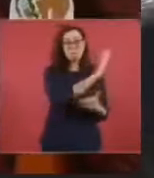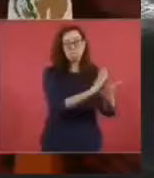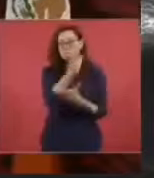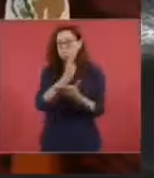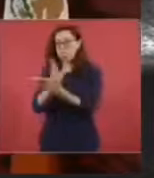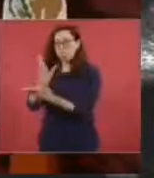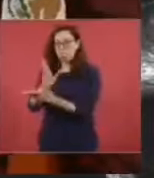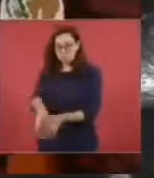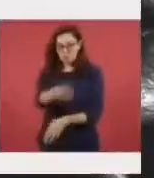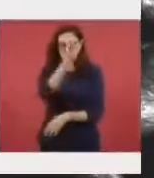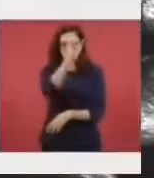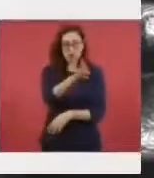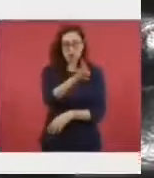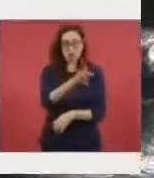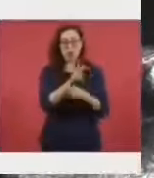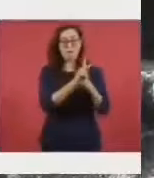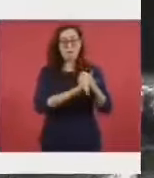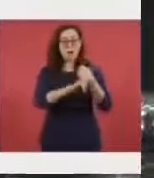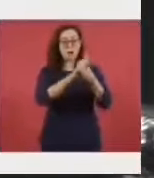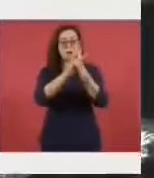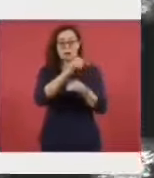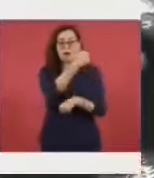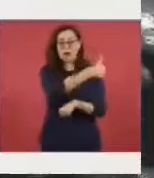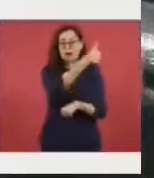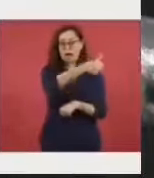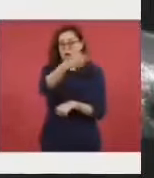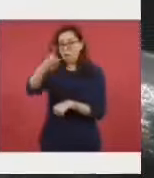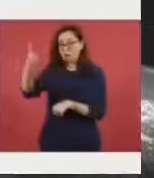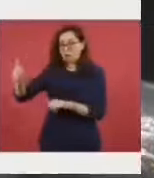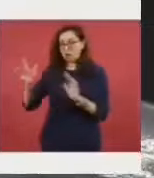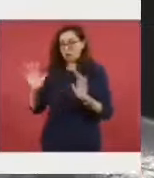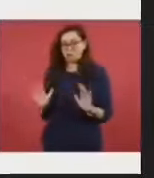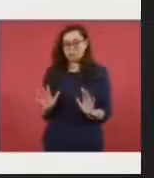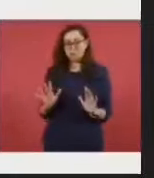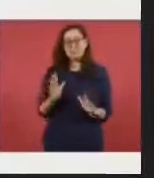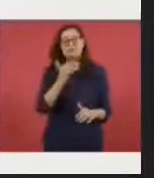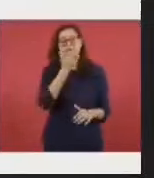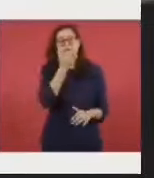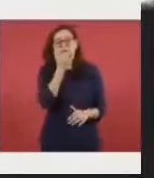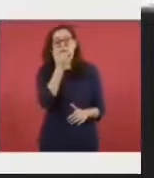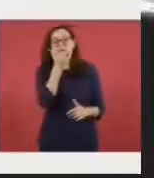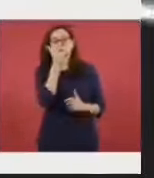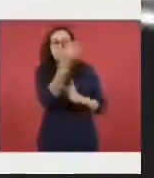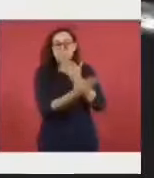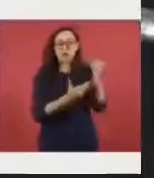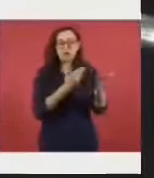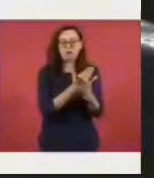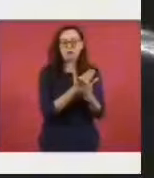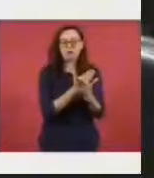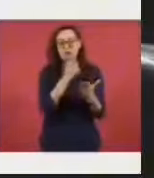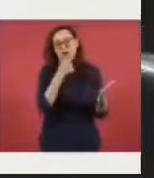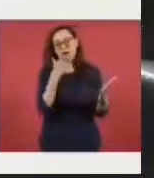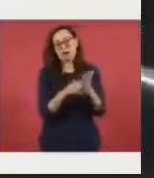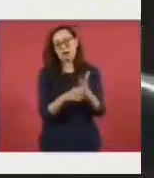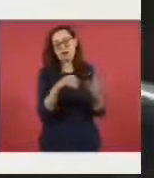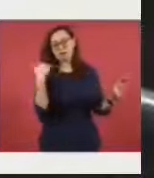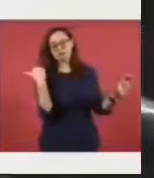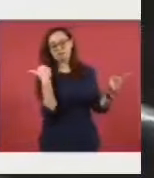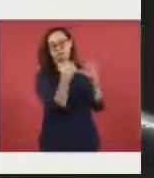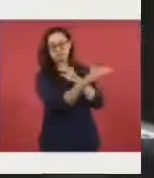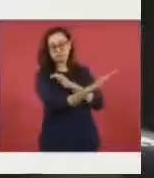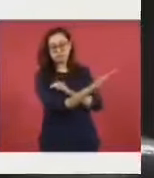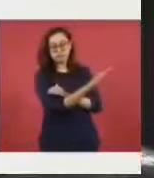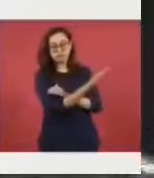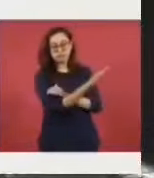han dedicado exactamente a cubrir las tropelías y a poner los focos en otras direcciones para que